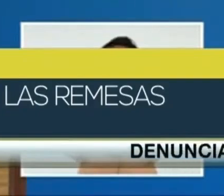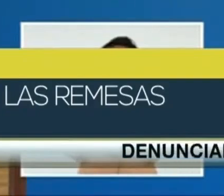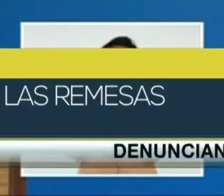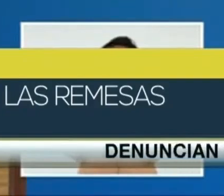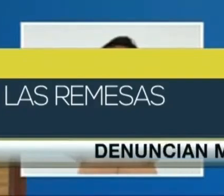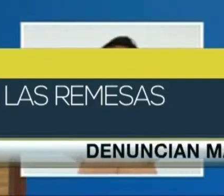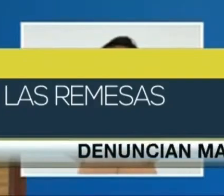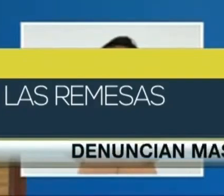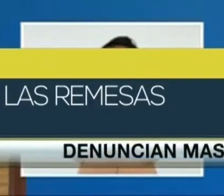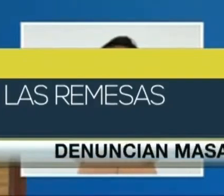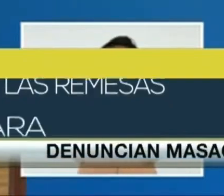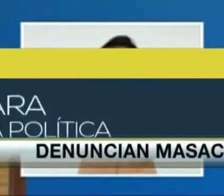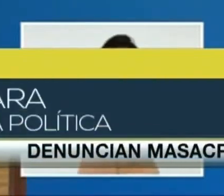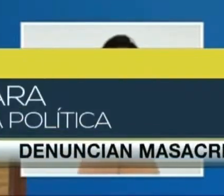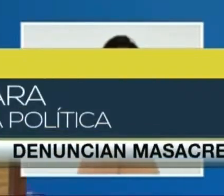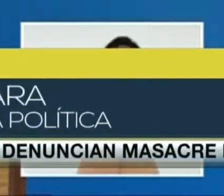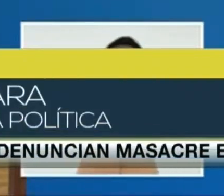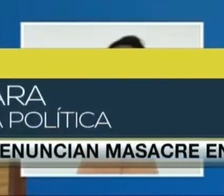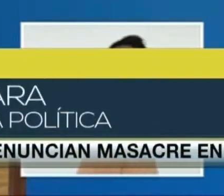temas.